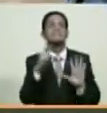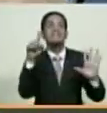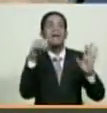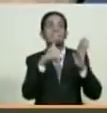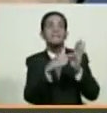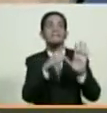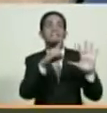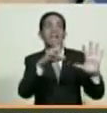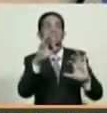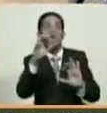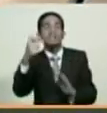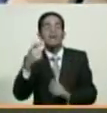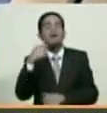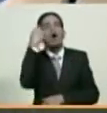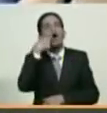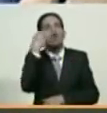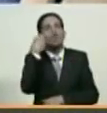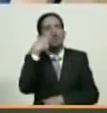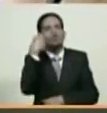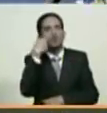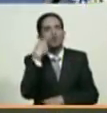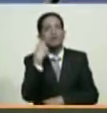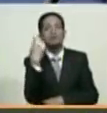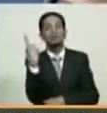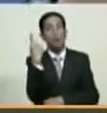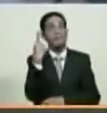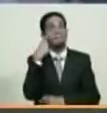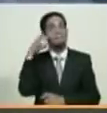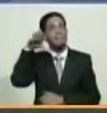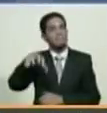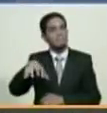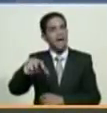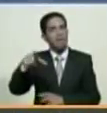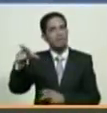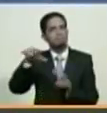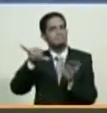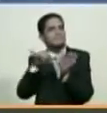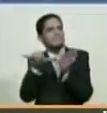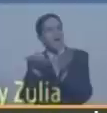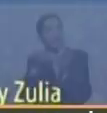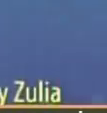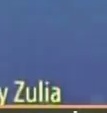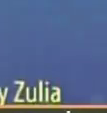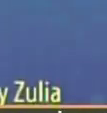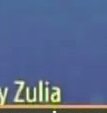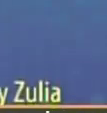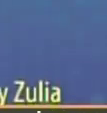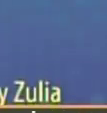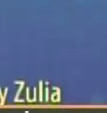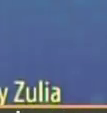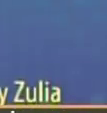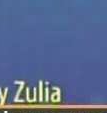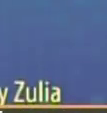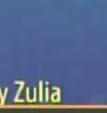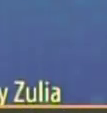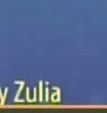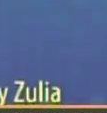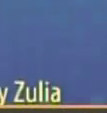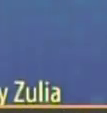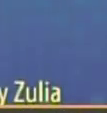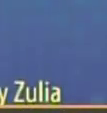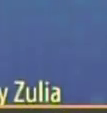6,606 consultas odontológicas, solamente en Amazonas, Apure, Táchira y Zulia, en los puestos de